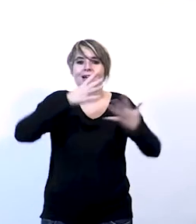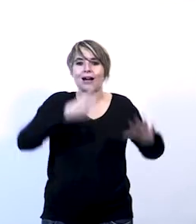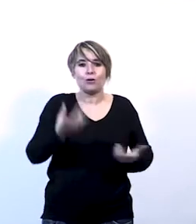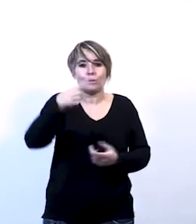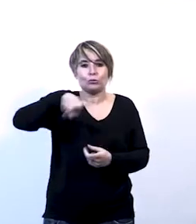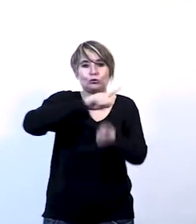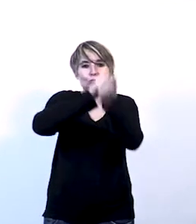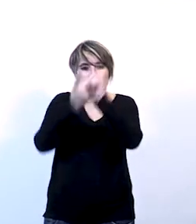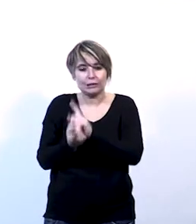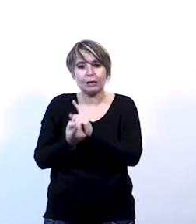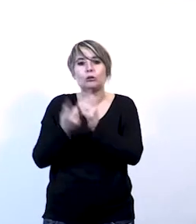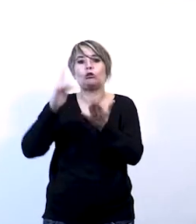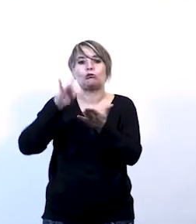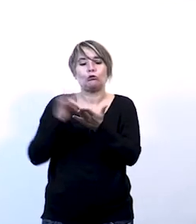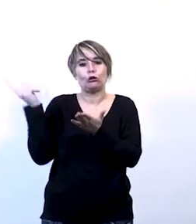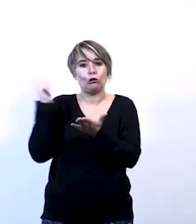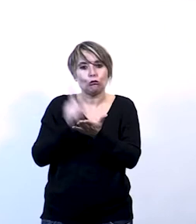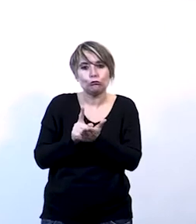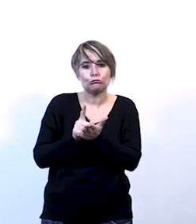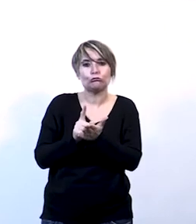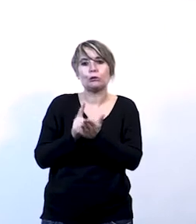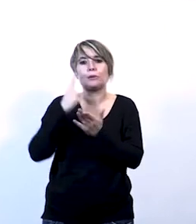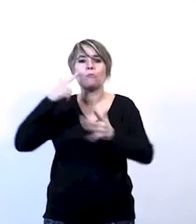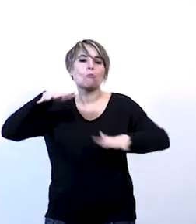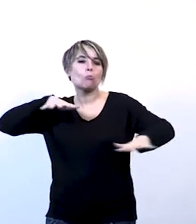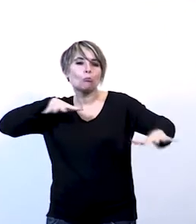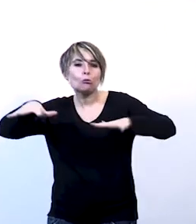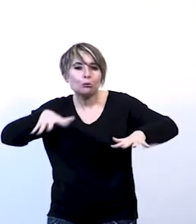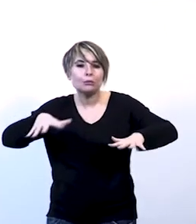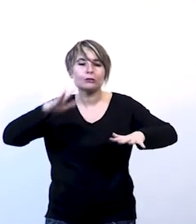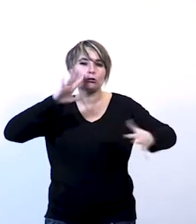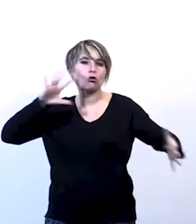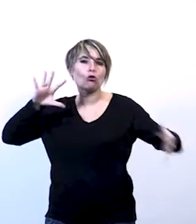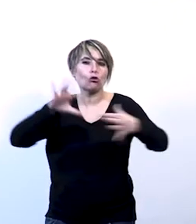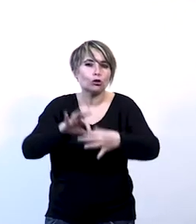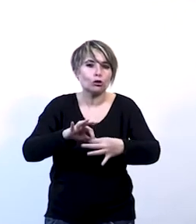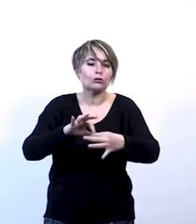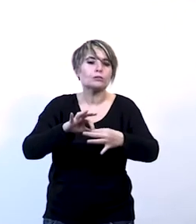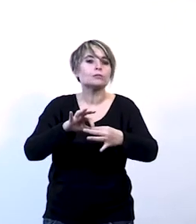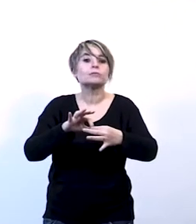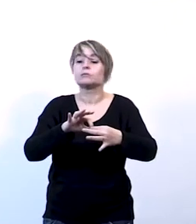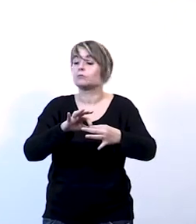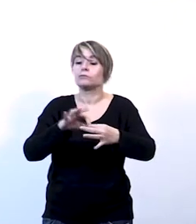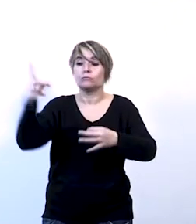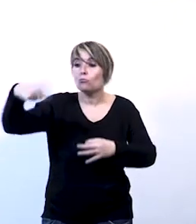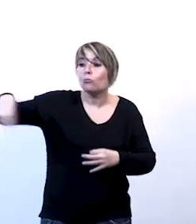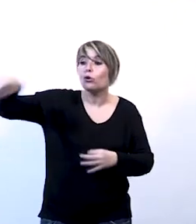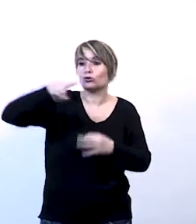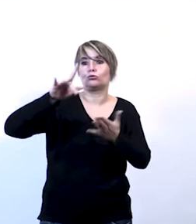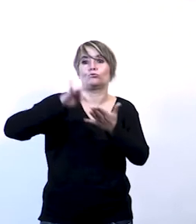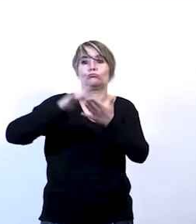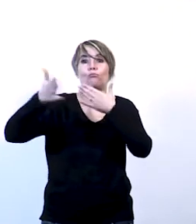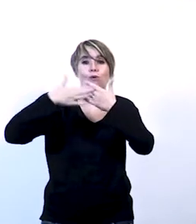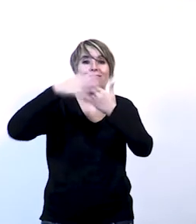que queréis hacer precisamente de la vuelta a ese movimiento, no más que la coalición, es para que lo mismo que vosotras tocáis